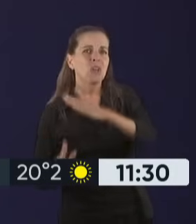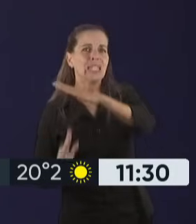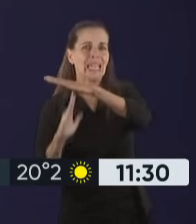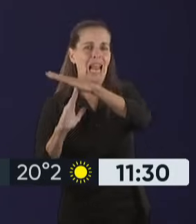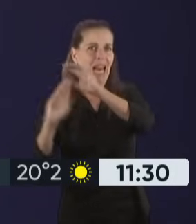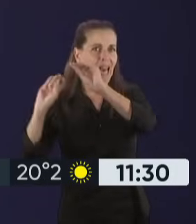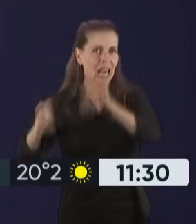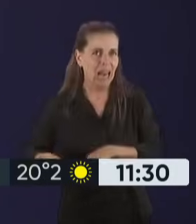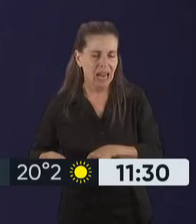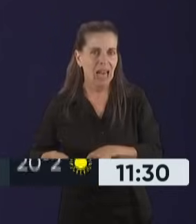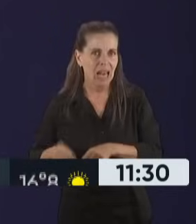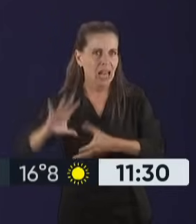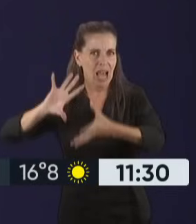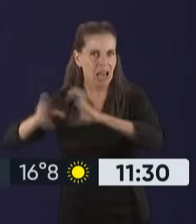quebrado,